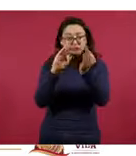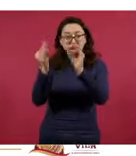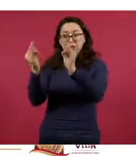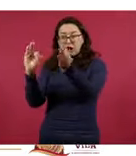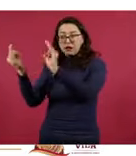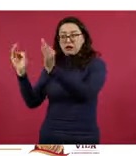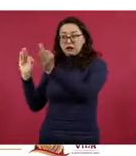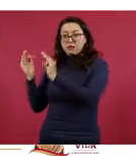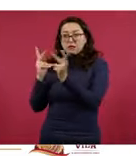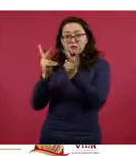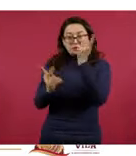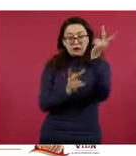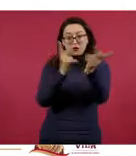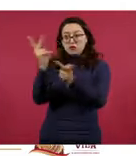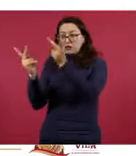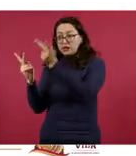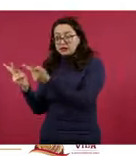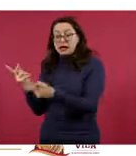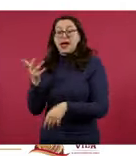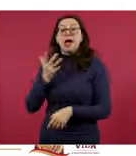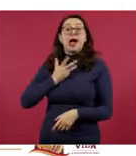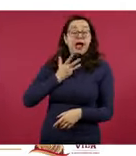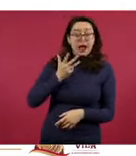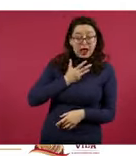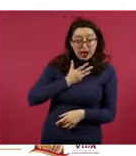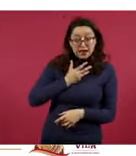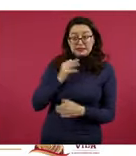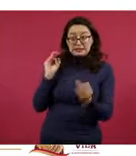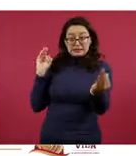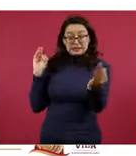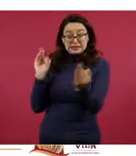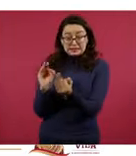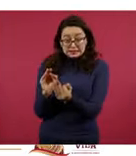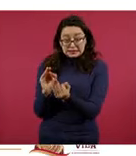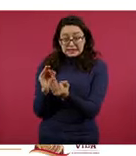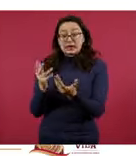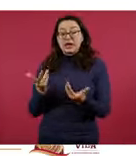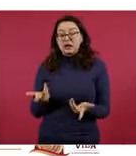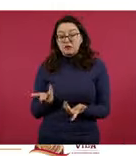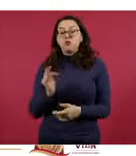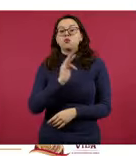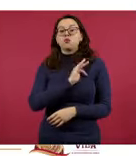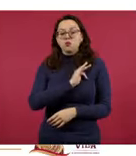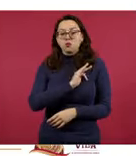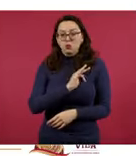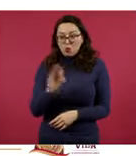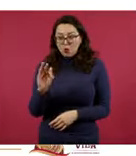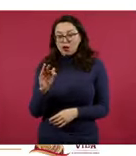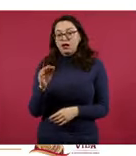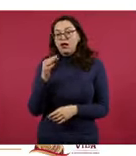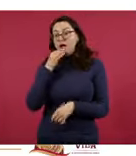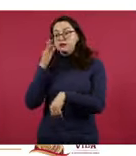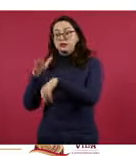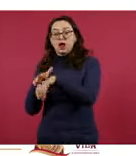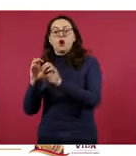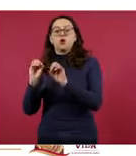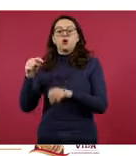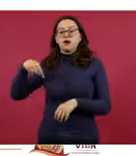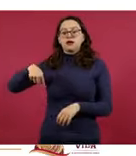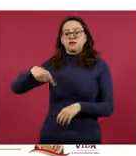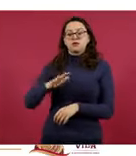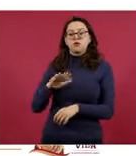instituciones y se define si ese medicamento se encuentra en algún punto de la República Mexicana o está en Birmex y